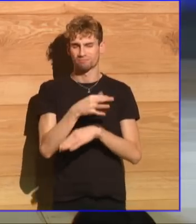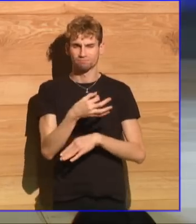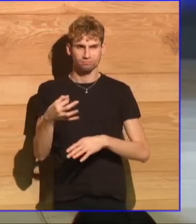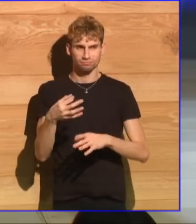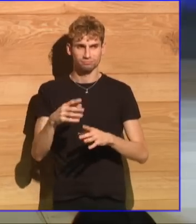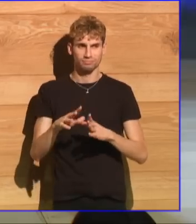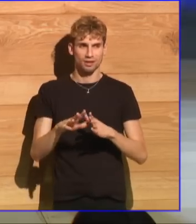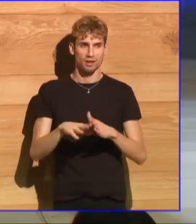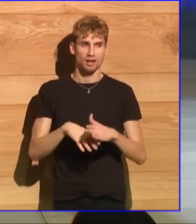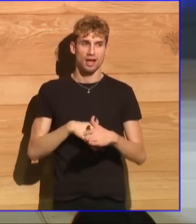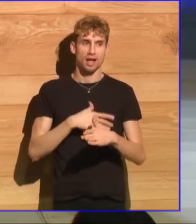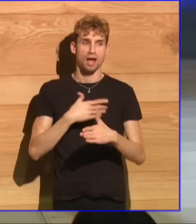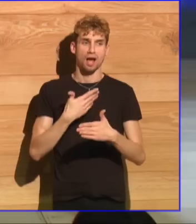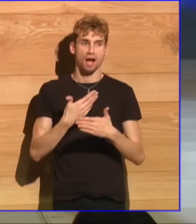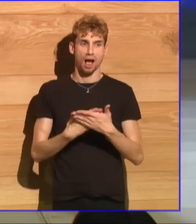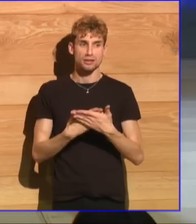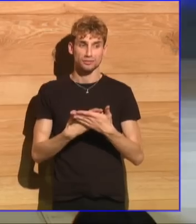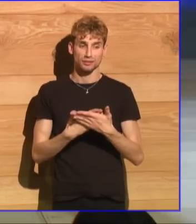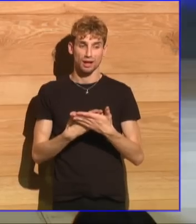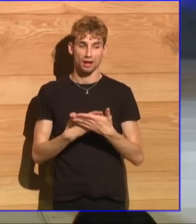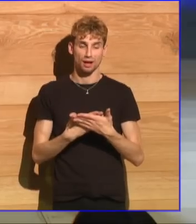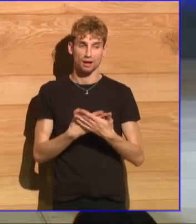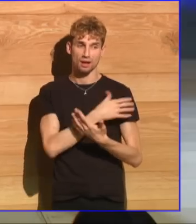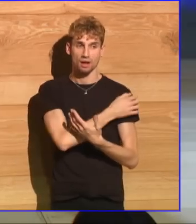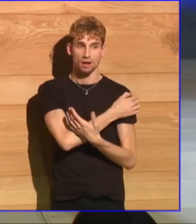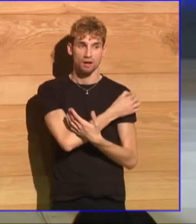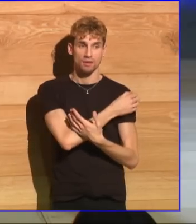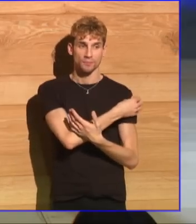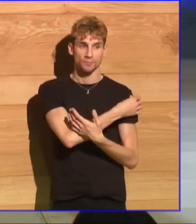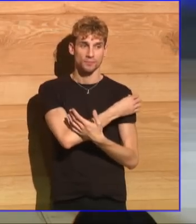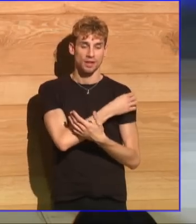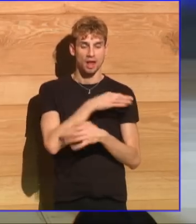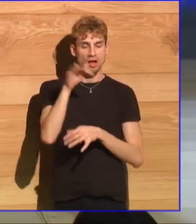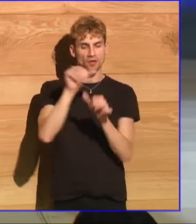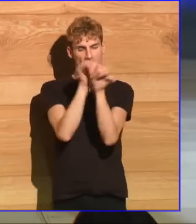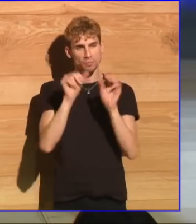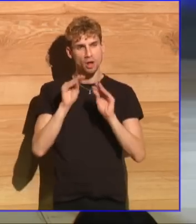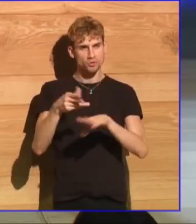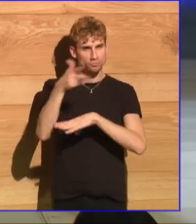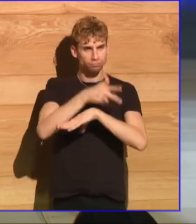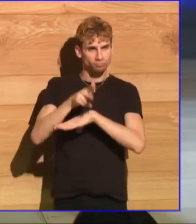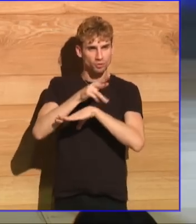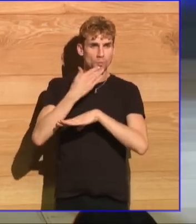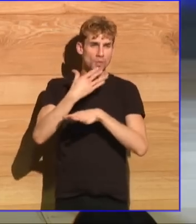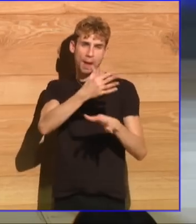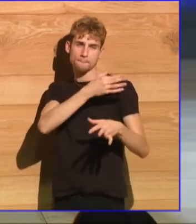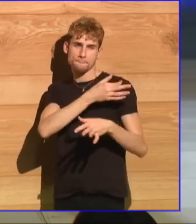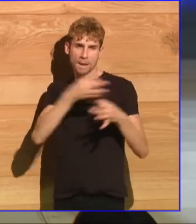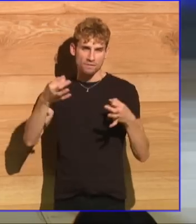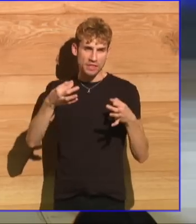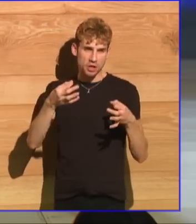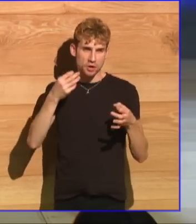hasta la cota, aunque no se suele mencionar, de esa forma de rodar de enorme perfección